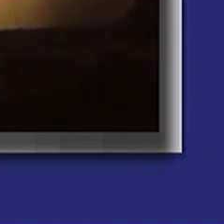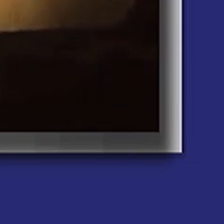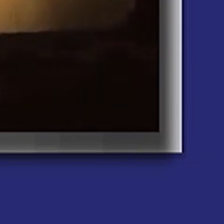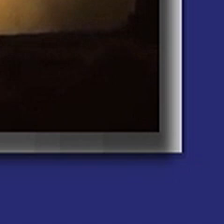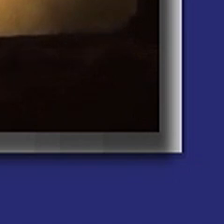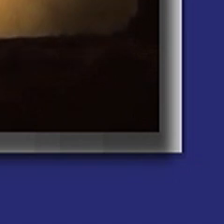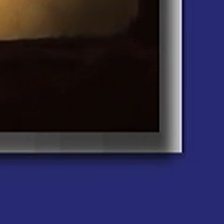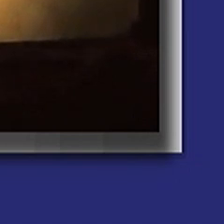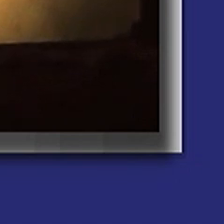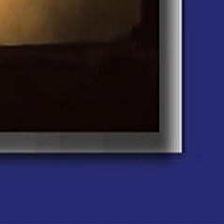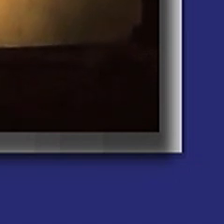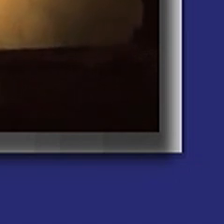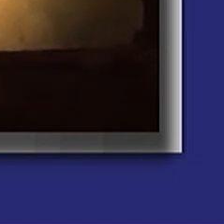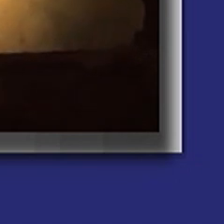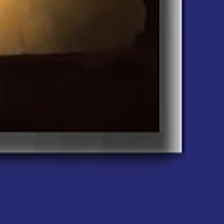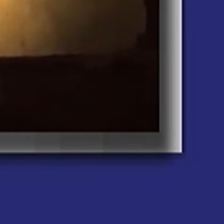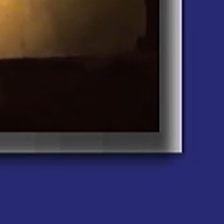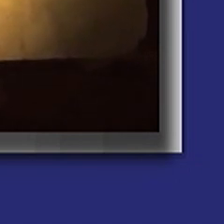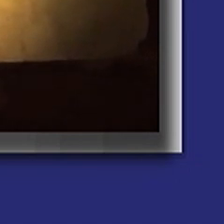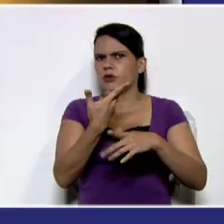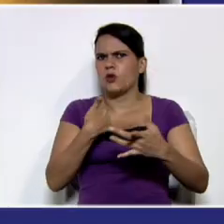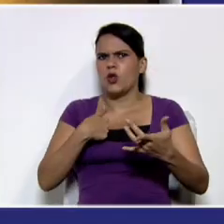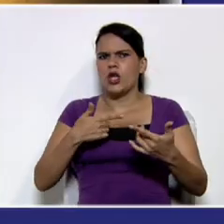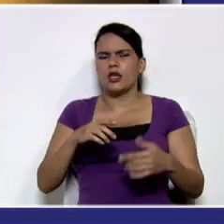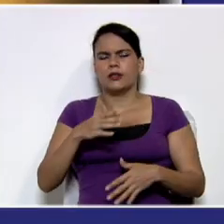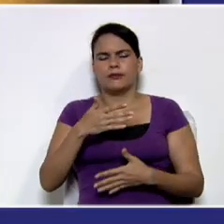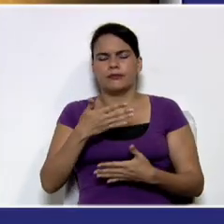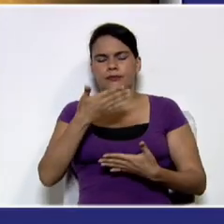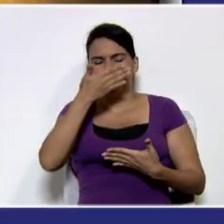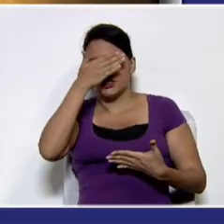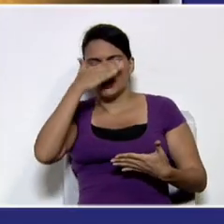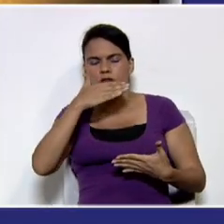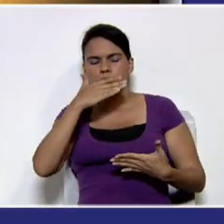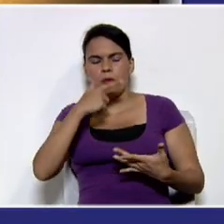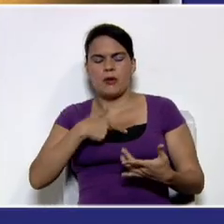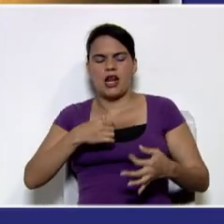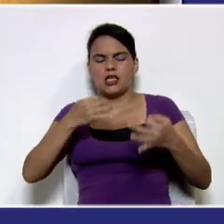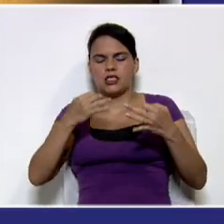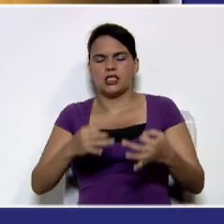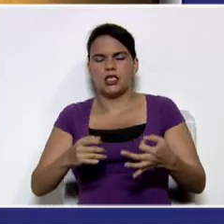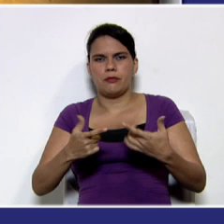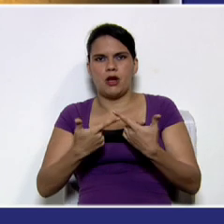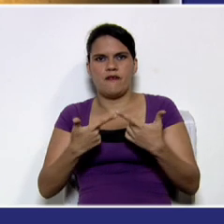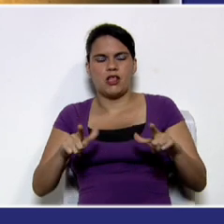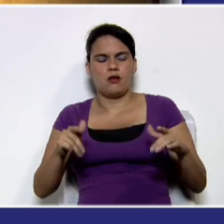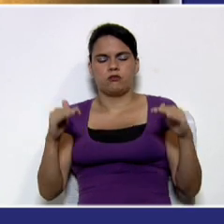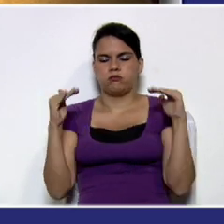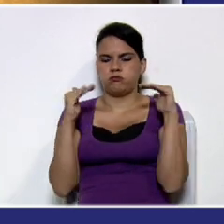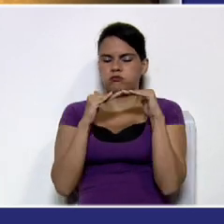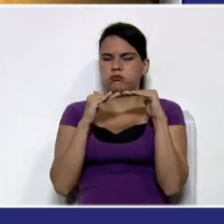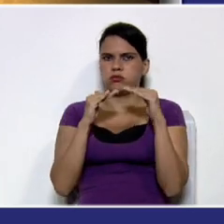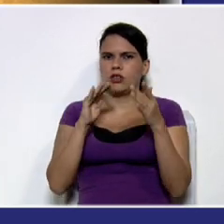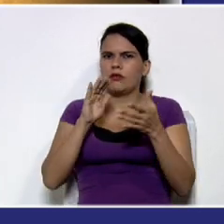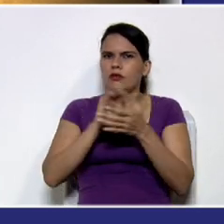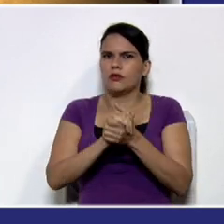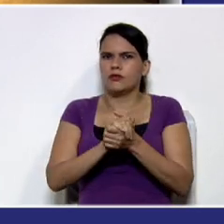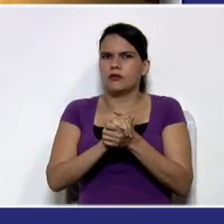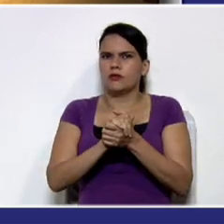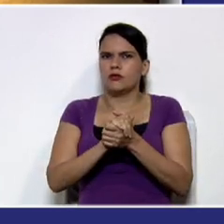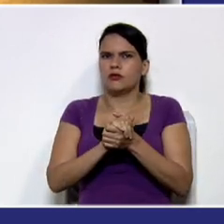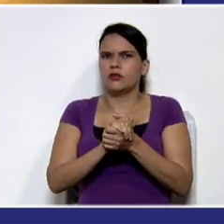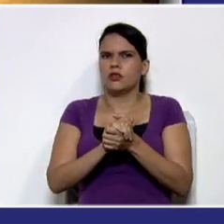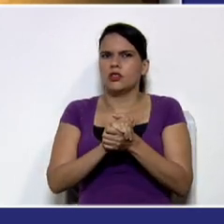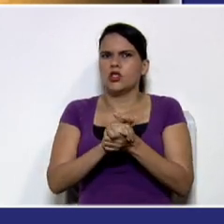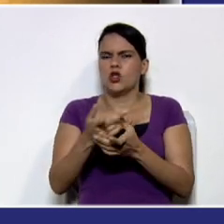Levantaréis el gobierno federal que asegure para siempre la libertad, igualdad y la fraternidad, dogma de la